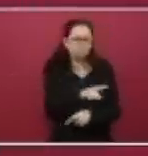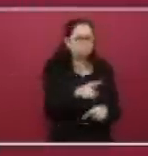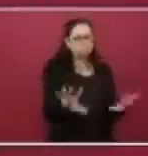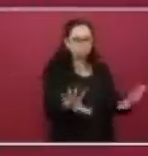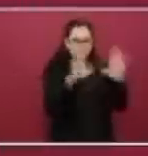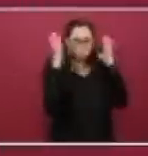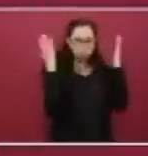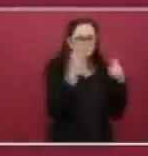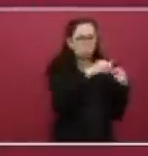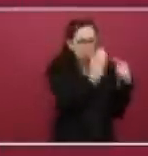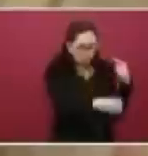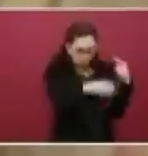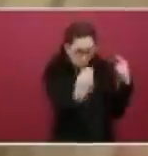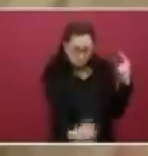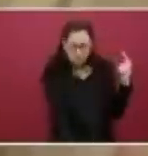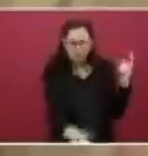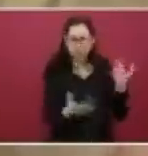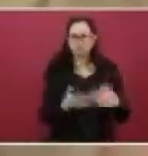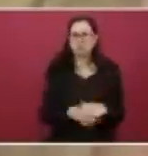organización